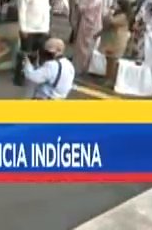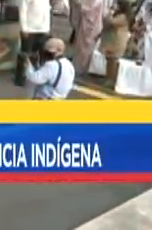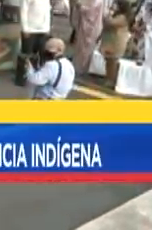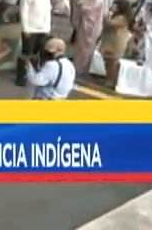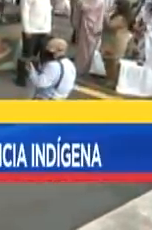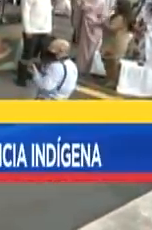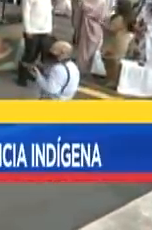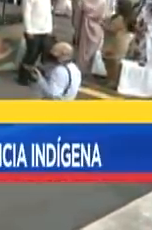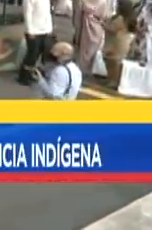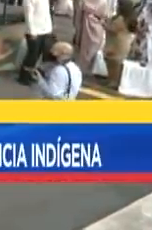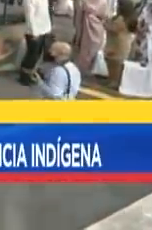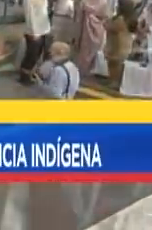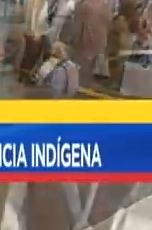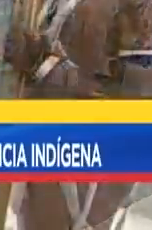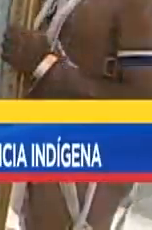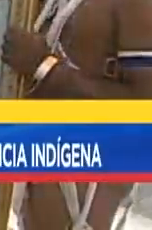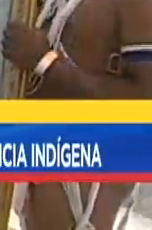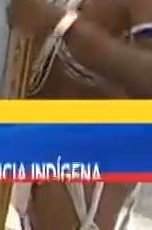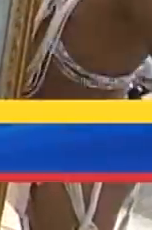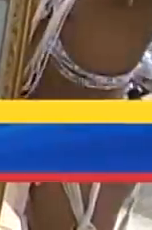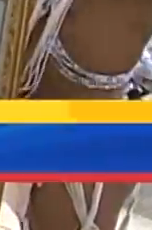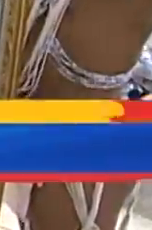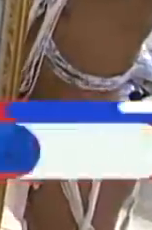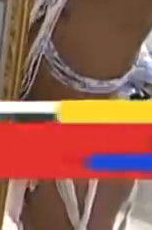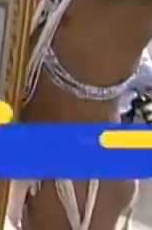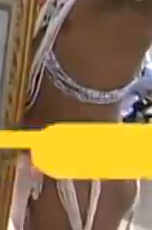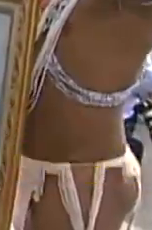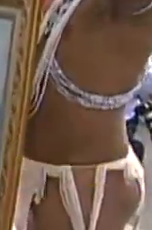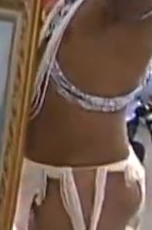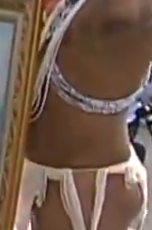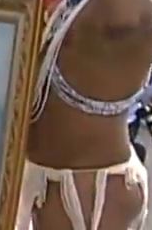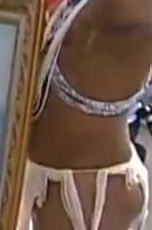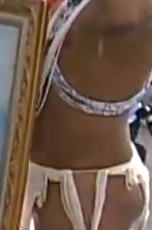para decirle, presidente, que nosotros somos leales